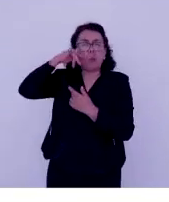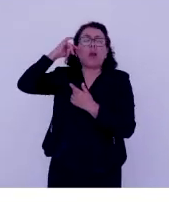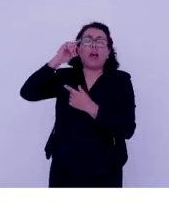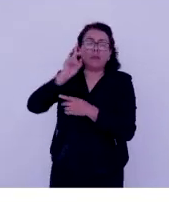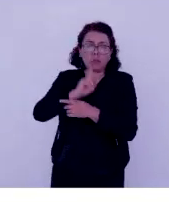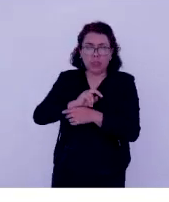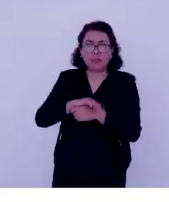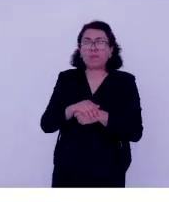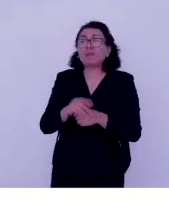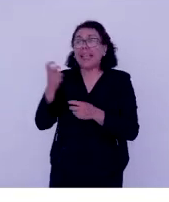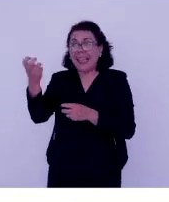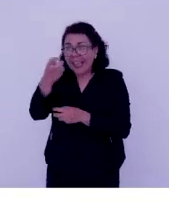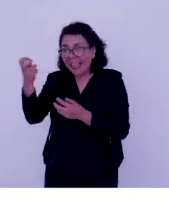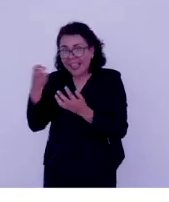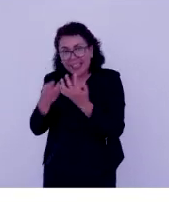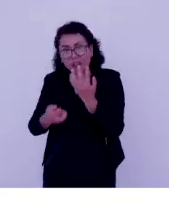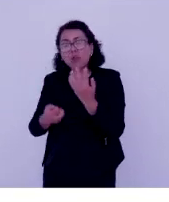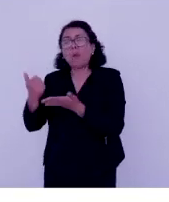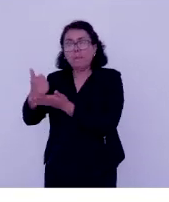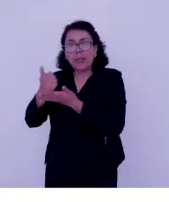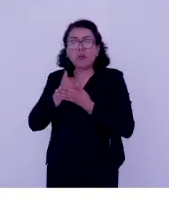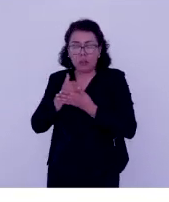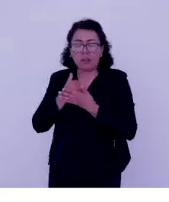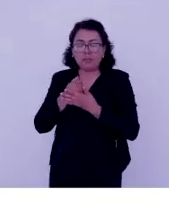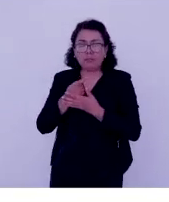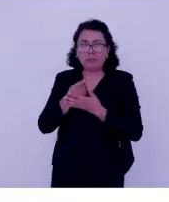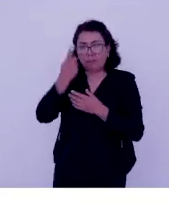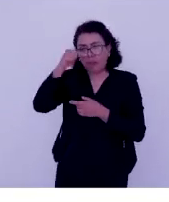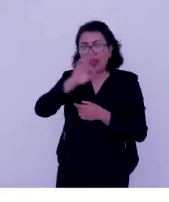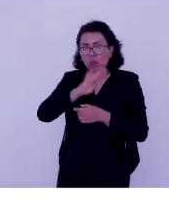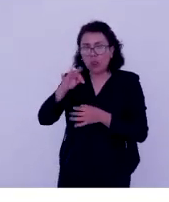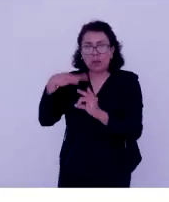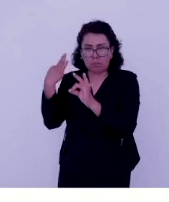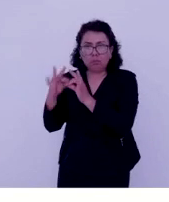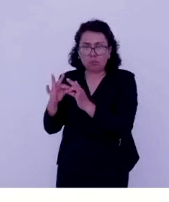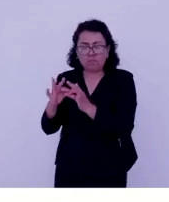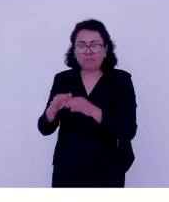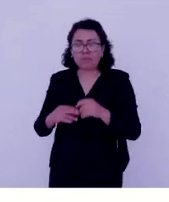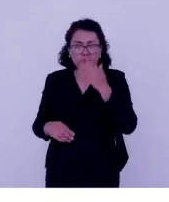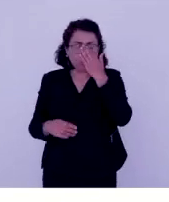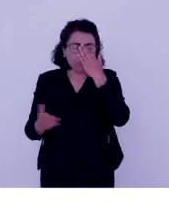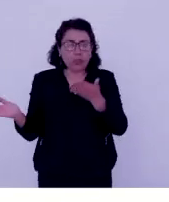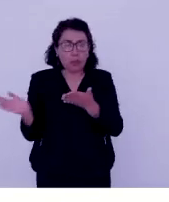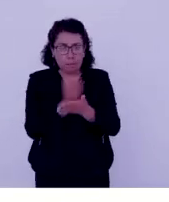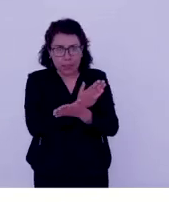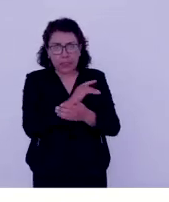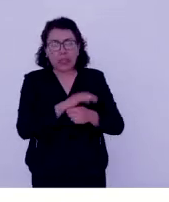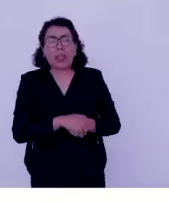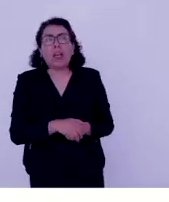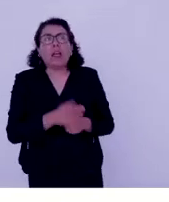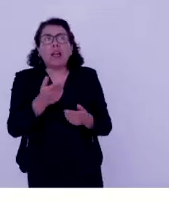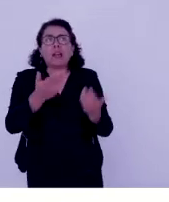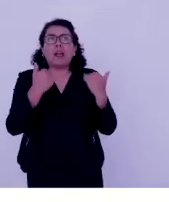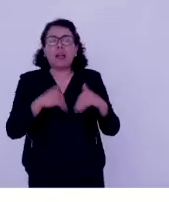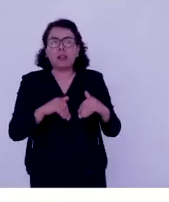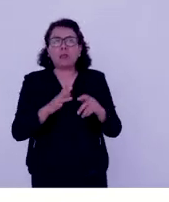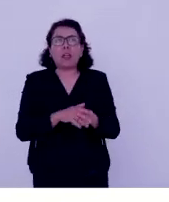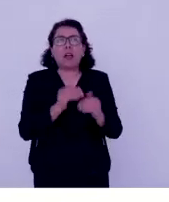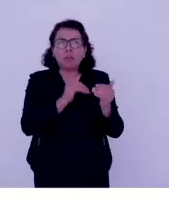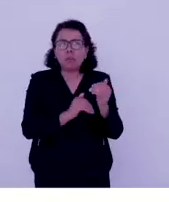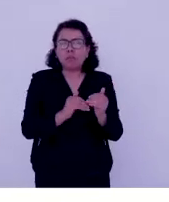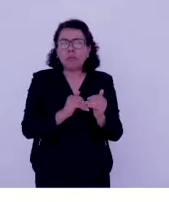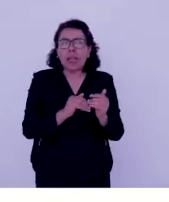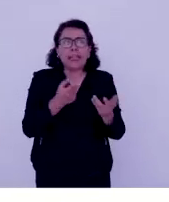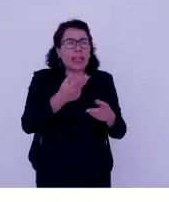conavim el apoyo que nos brindaron Durante este proceso la segunda instancia imitó en este periodo un 13.8